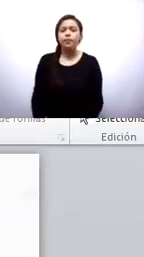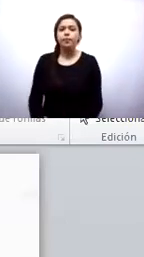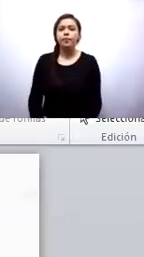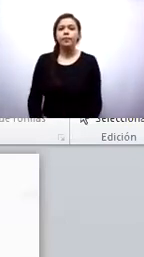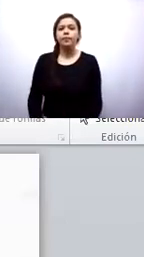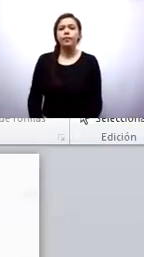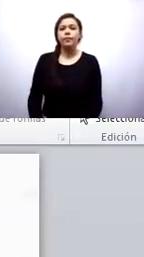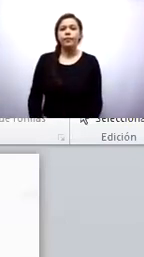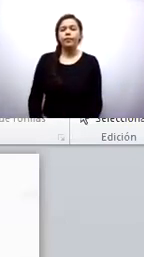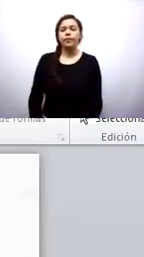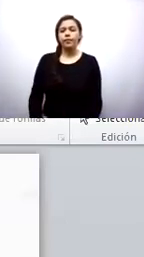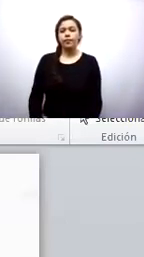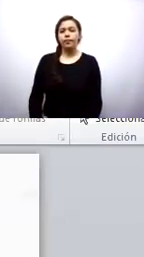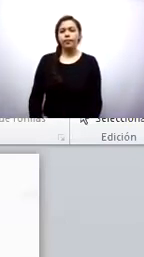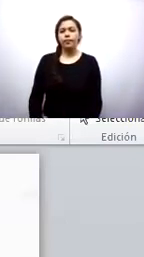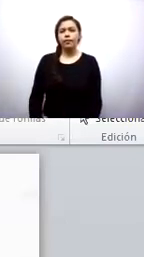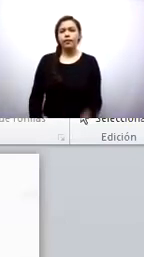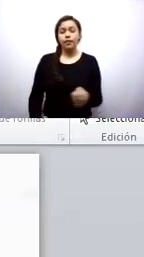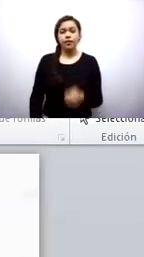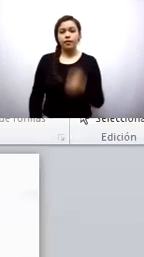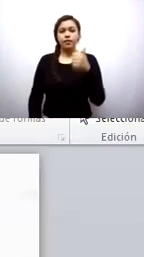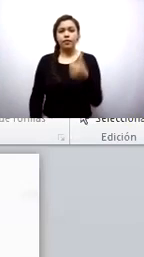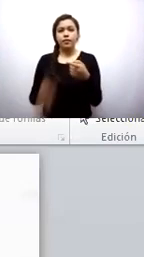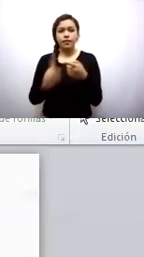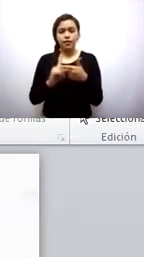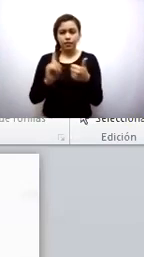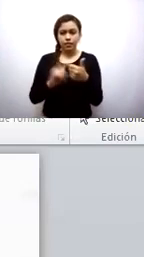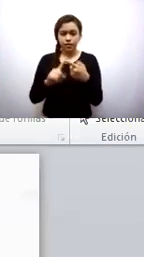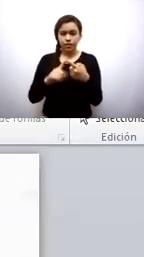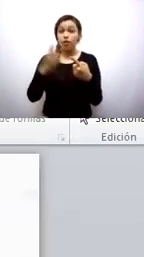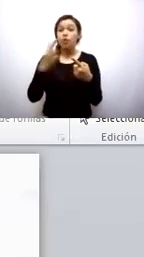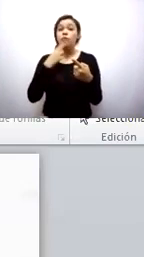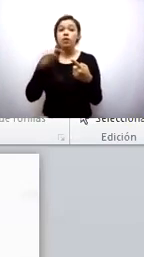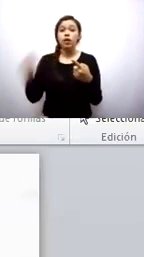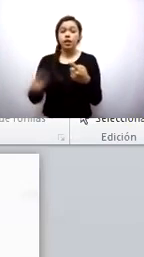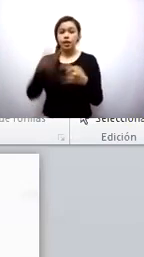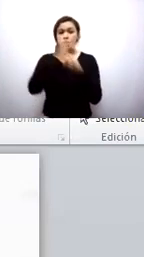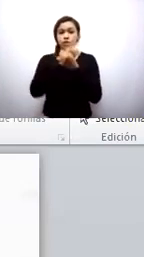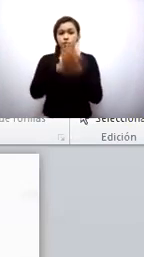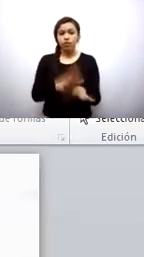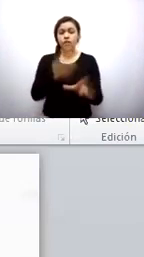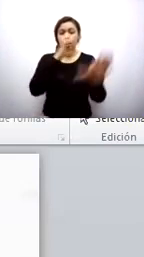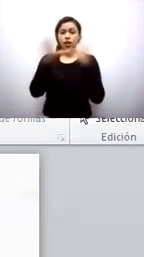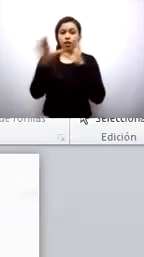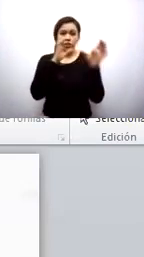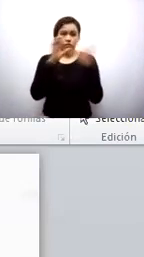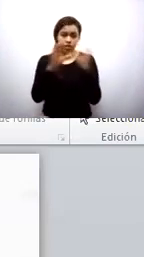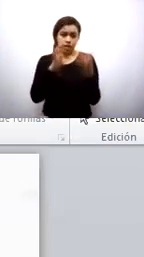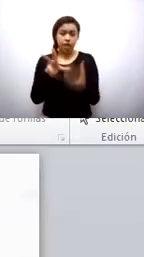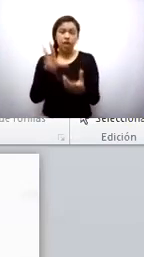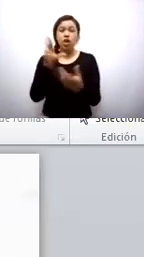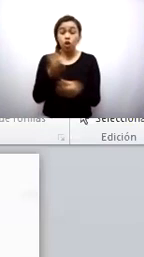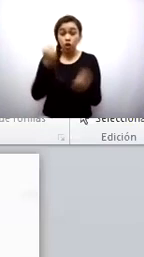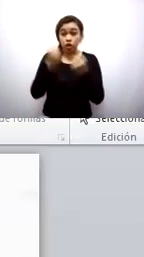La primera de ellas tendría que ver con que el uso de las tecnologías de la información y de la comunicación no garantizan por